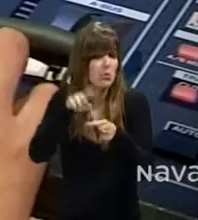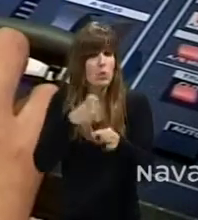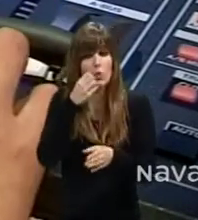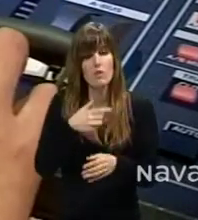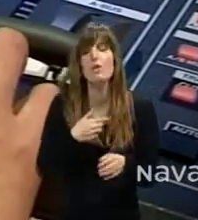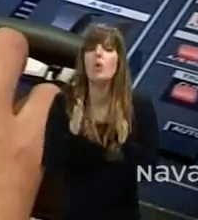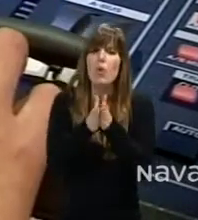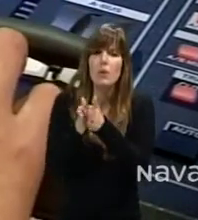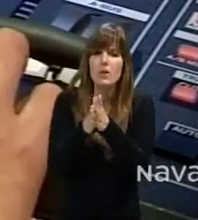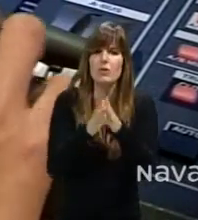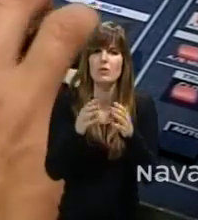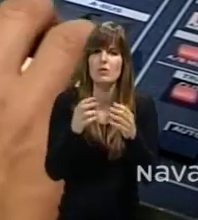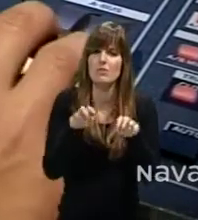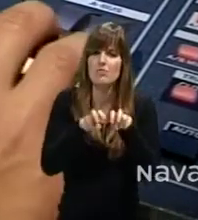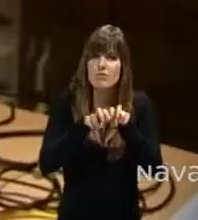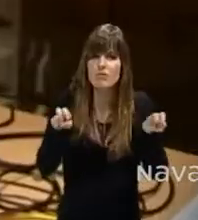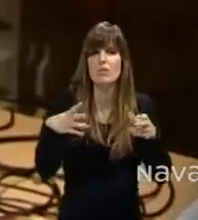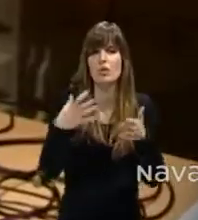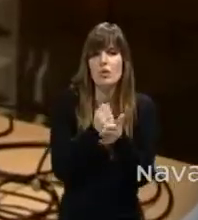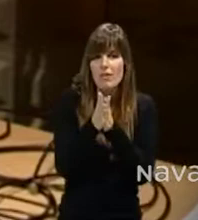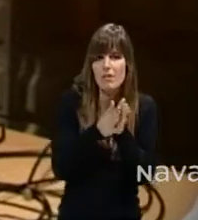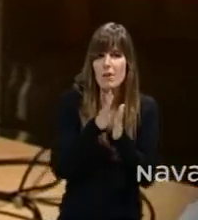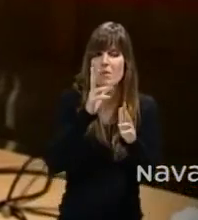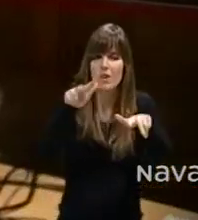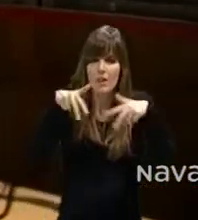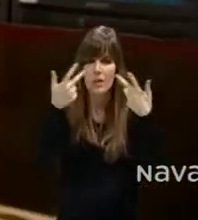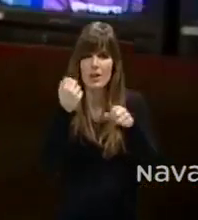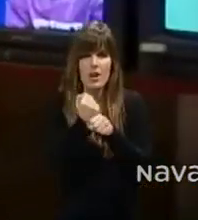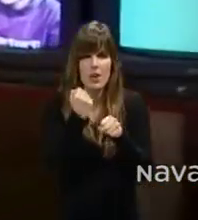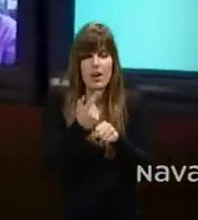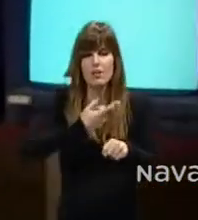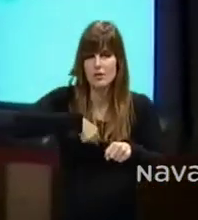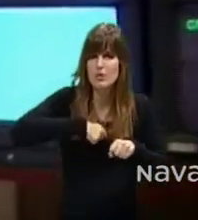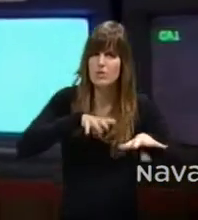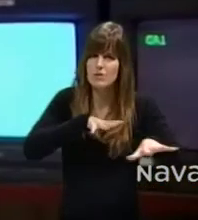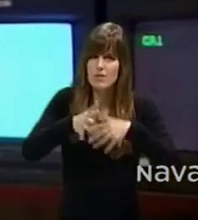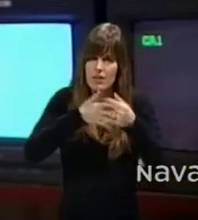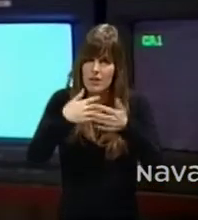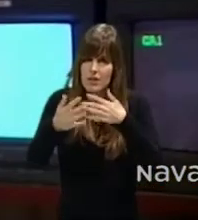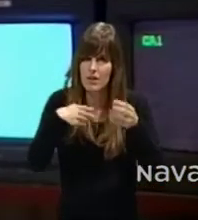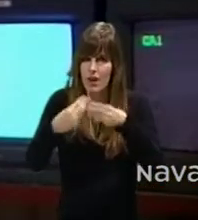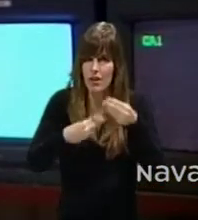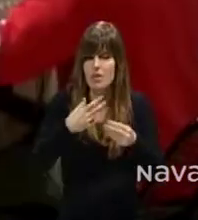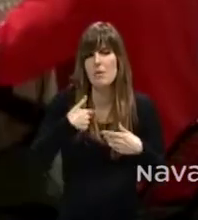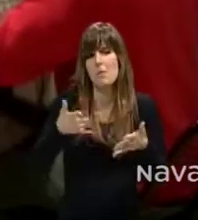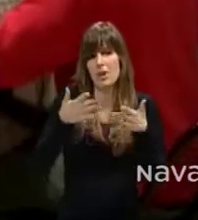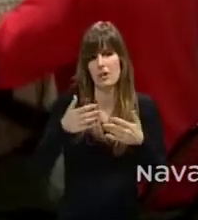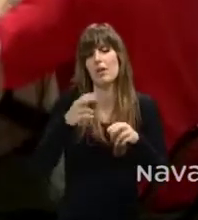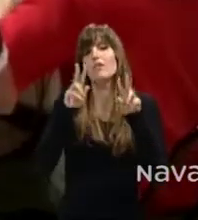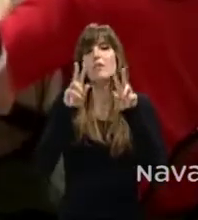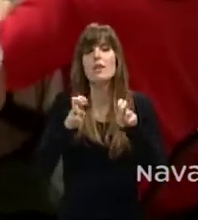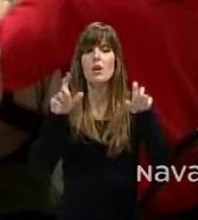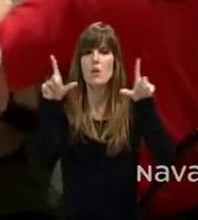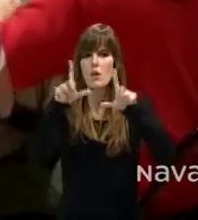muy motivados porque siempre estamos haciendo cosas, siempre nos deja un montón de libertad para crear. Me gusta mucho la realización, me encanta